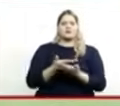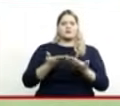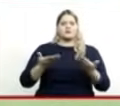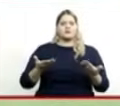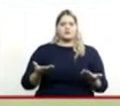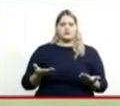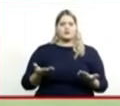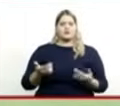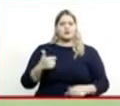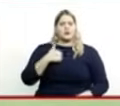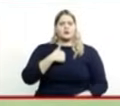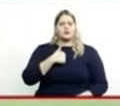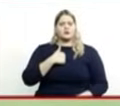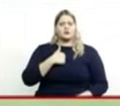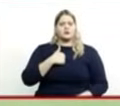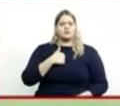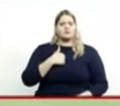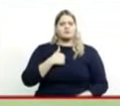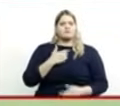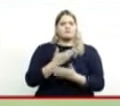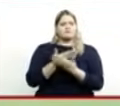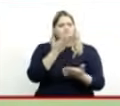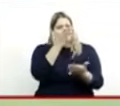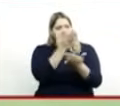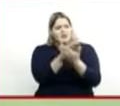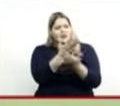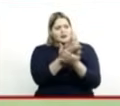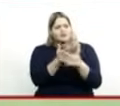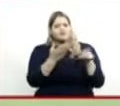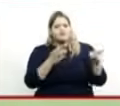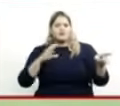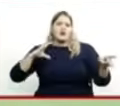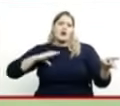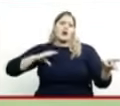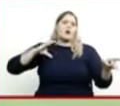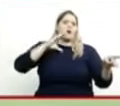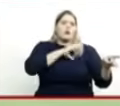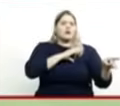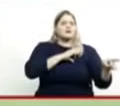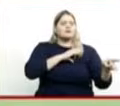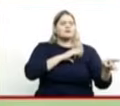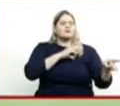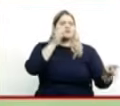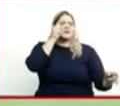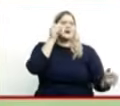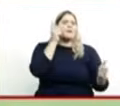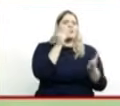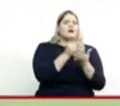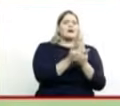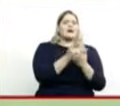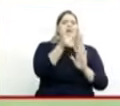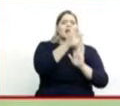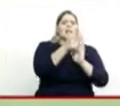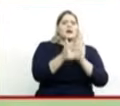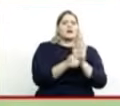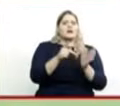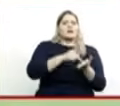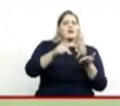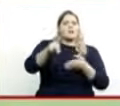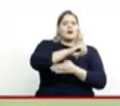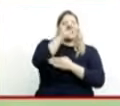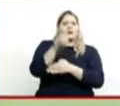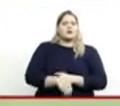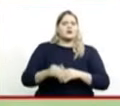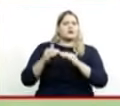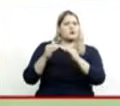Continuaré exigiendo al Congreso Nacional la aprobación de la Ley de Justicia Tributaria como principio